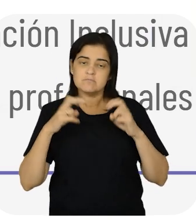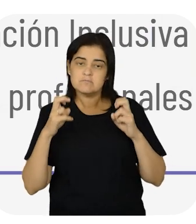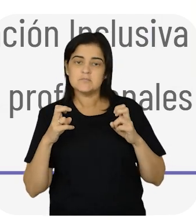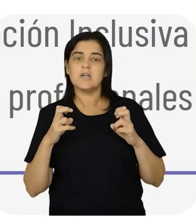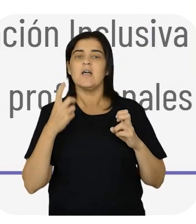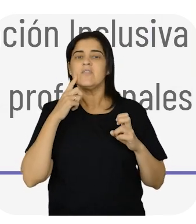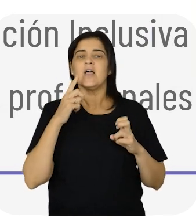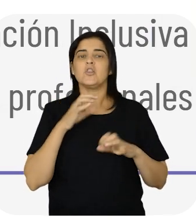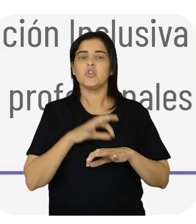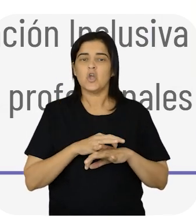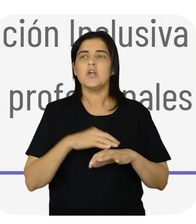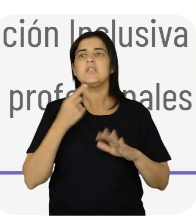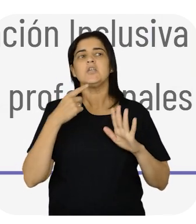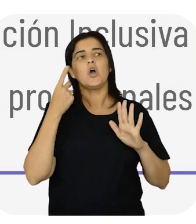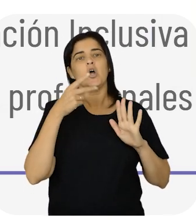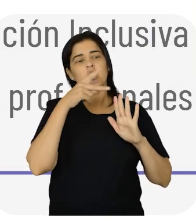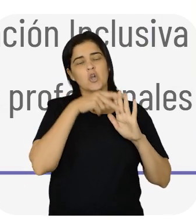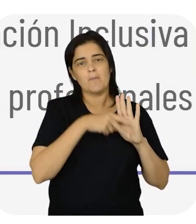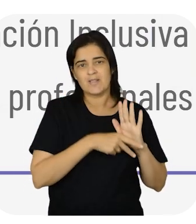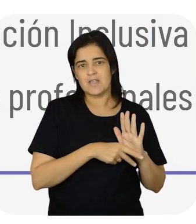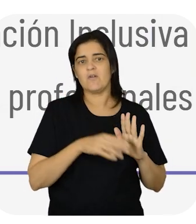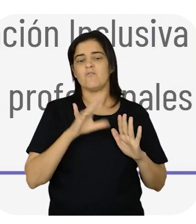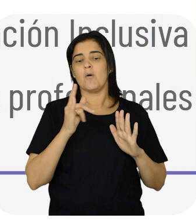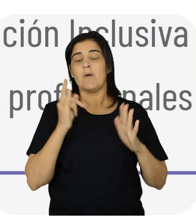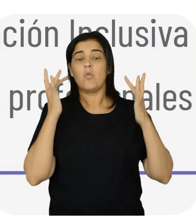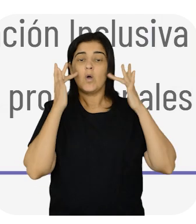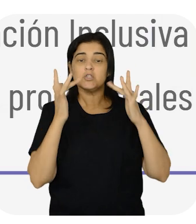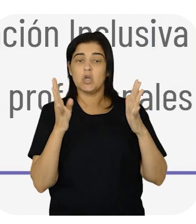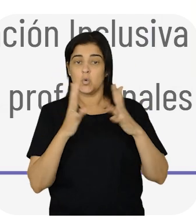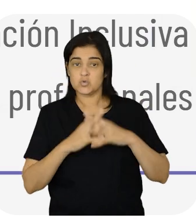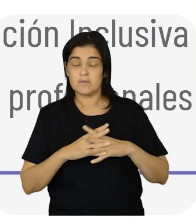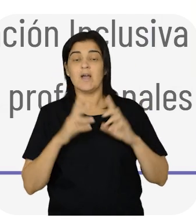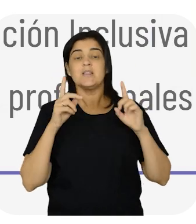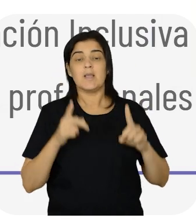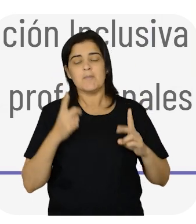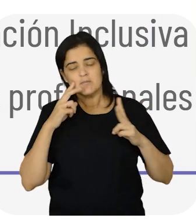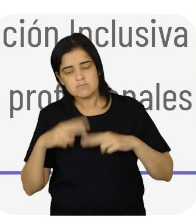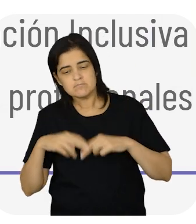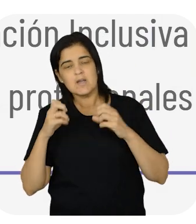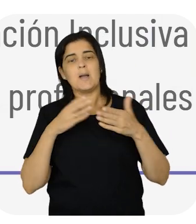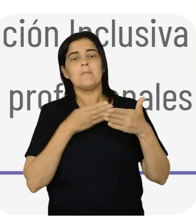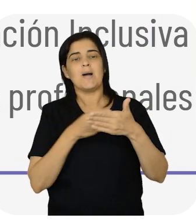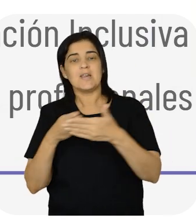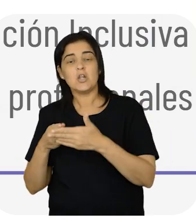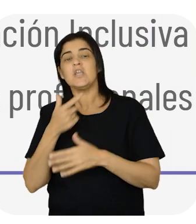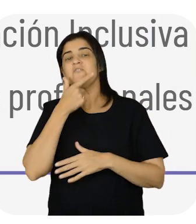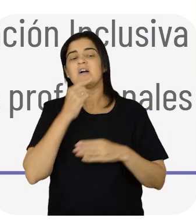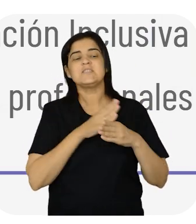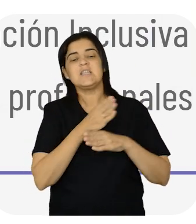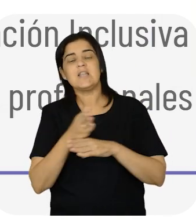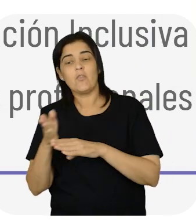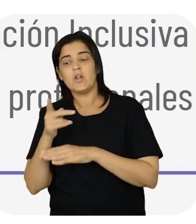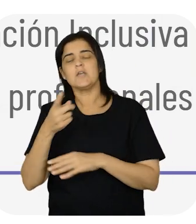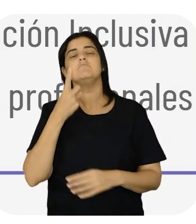y el conocimiento del marco normativo referente a la educación inclusiva. Y también indagamos las barreras y los facilitadores que ellos